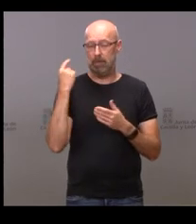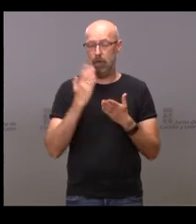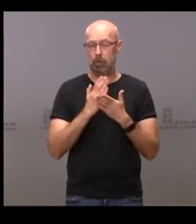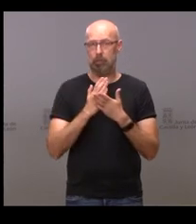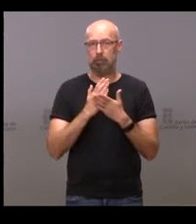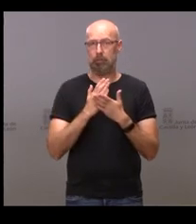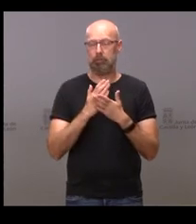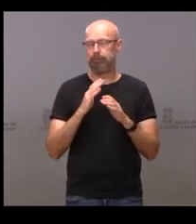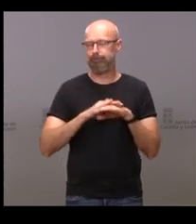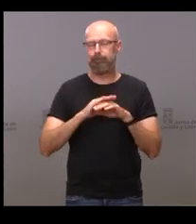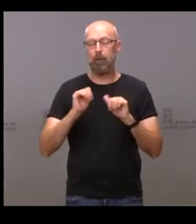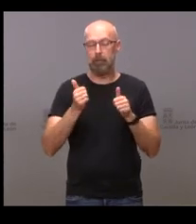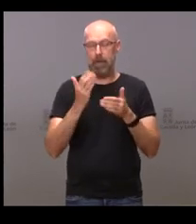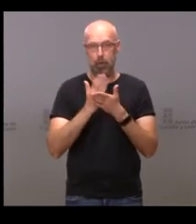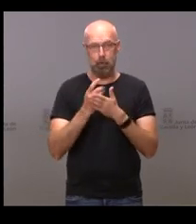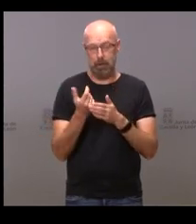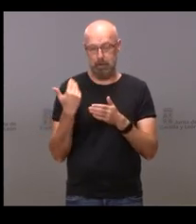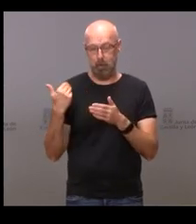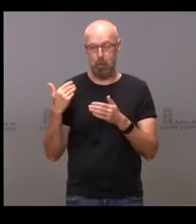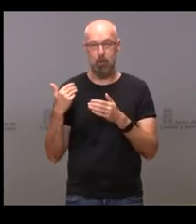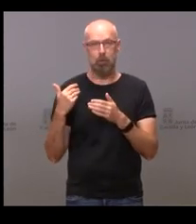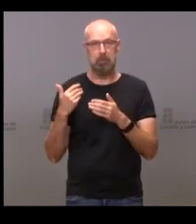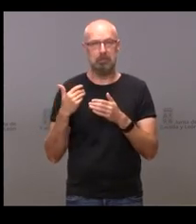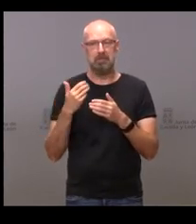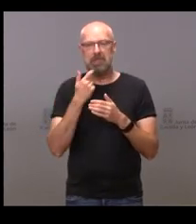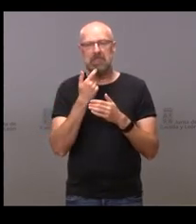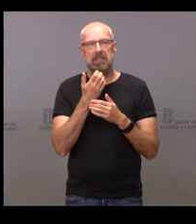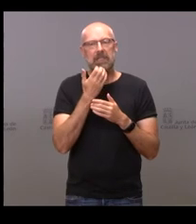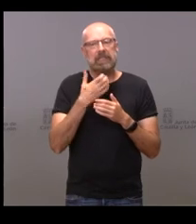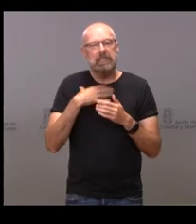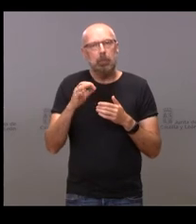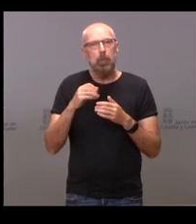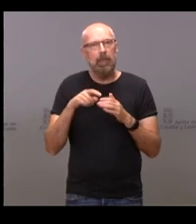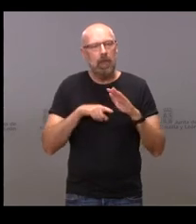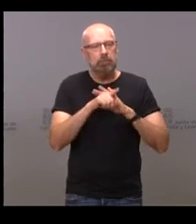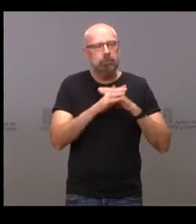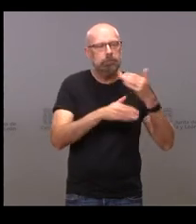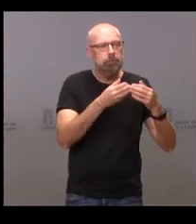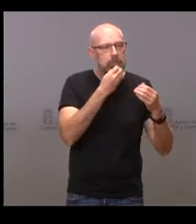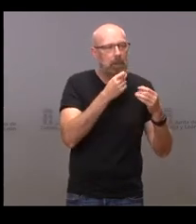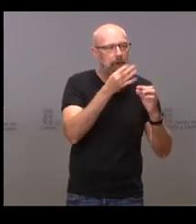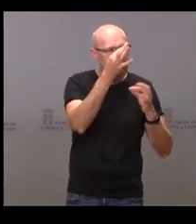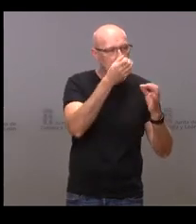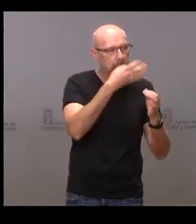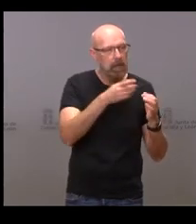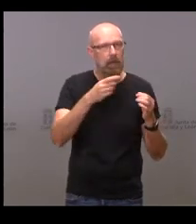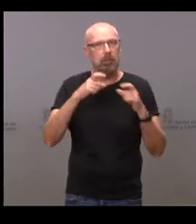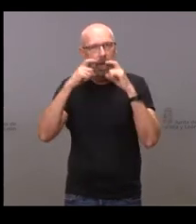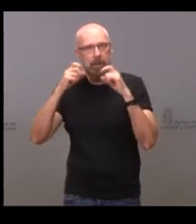evolución era buena, como lo está siendo, se podría eliminar. No sé si será el caso. Y mi segunda pregunta